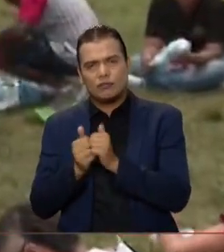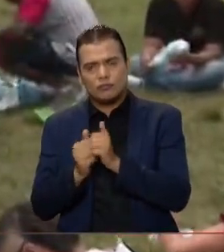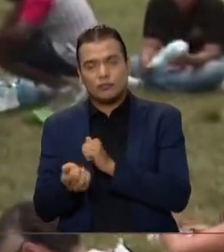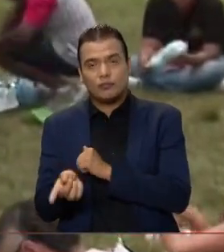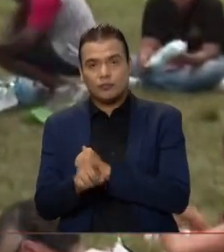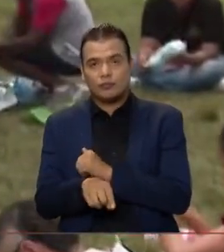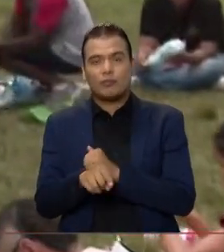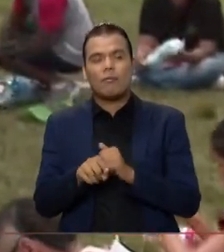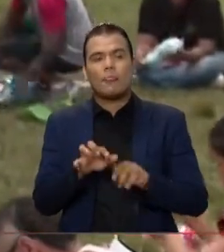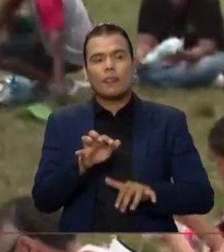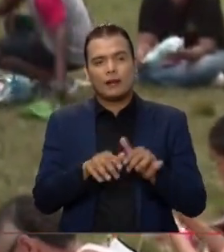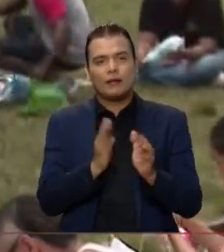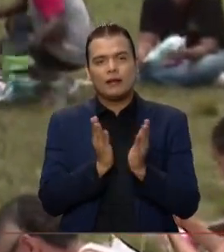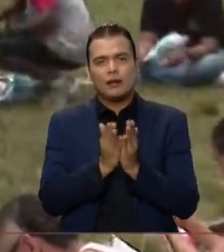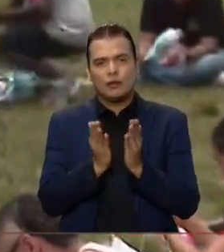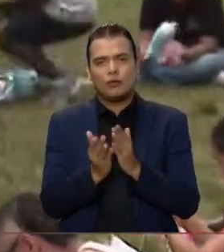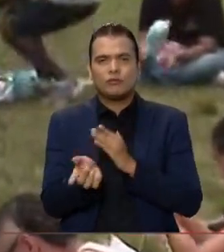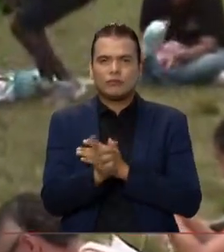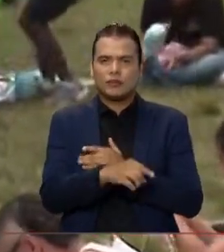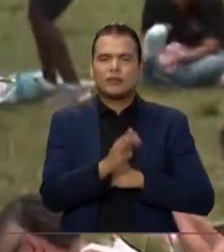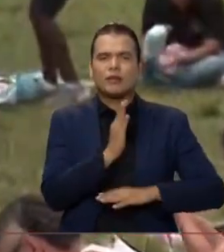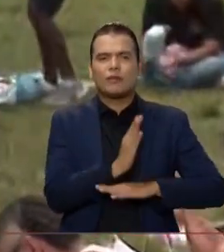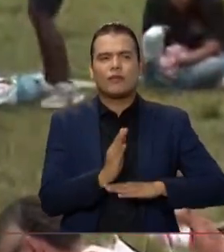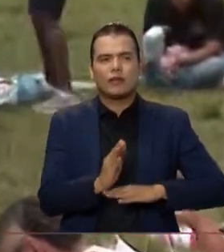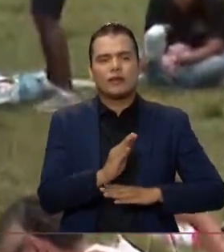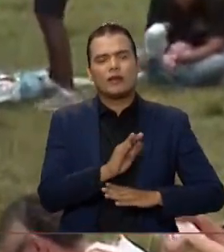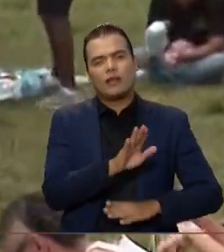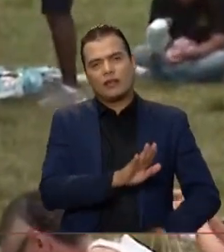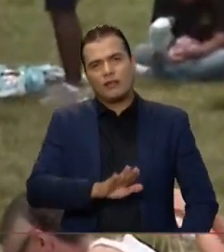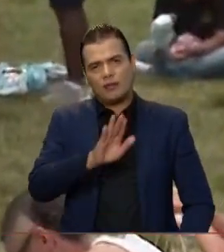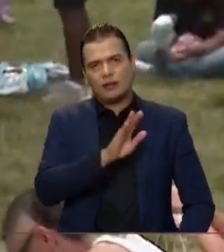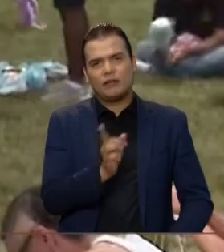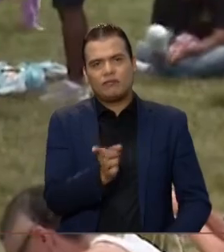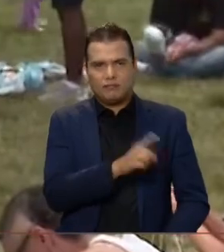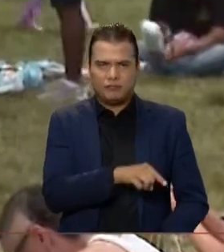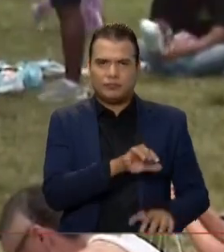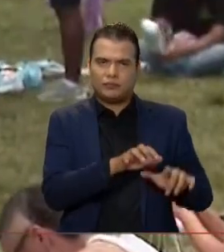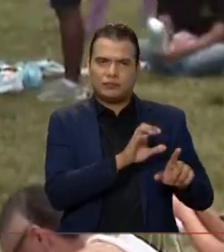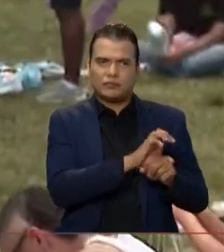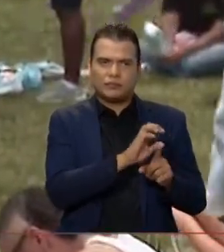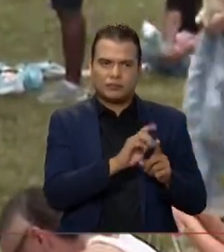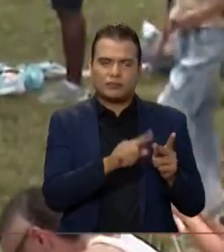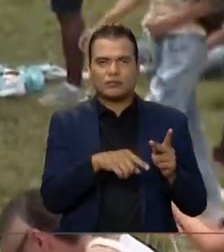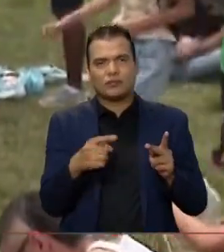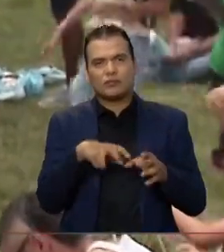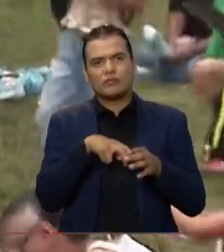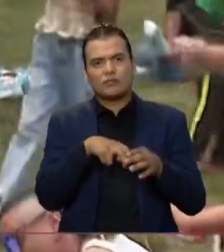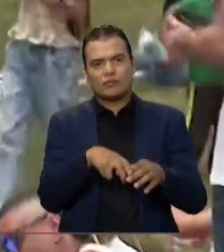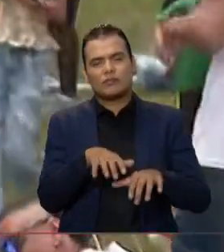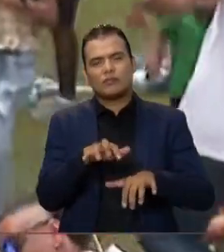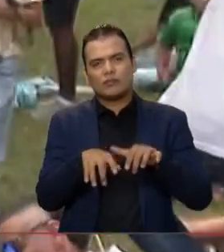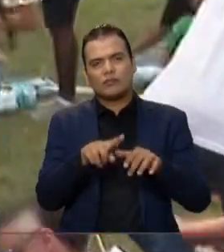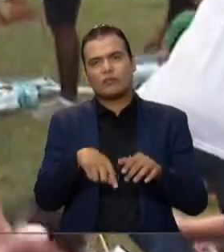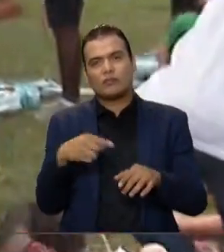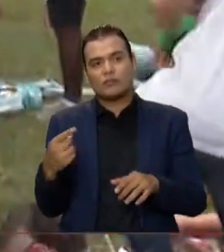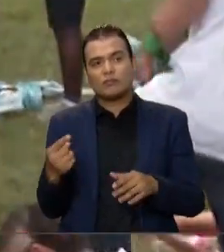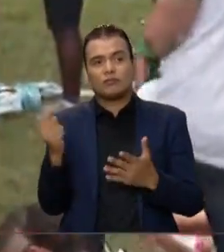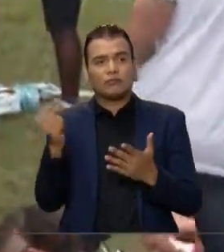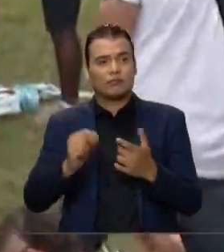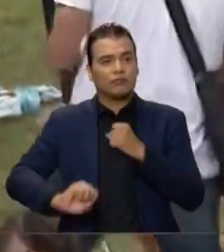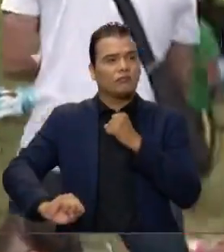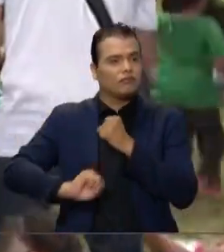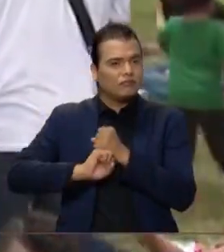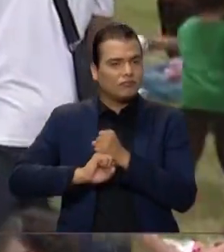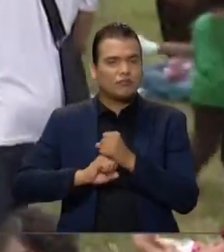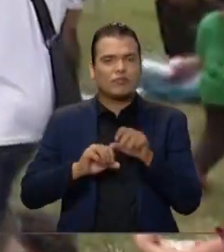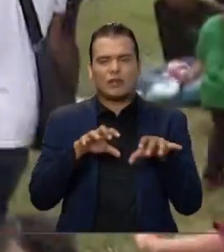donde está la Secretaría de Educación, la Biblioteca Departamental, la Secretaría de Cultura, Movilidad también nos ha apoyado, porque esto es una fiesta para